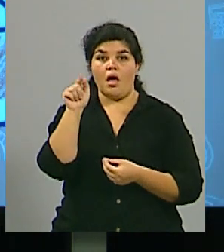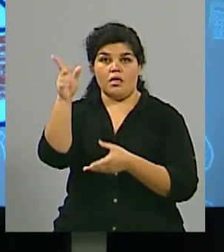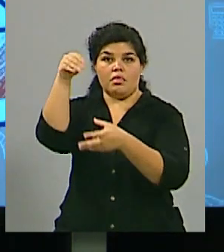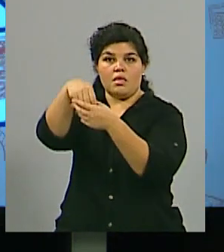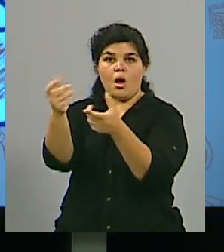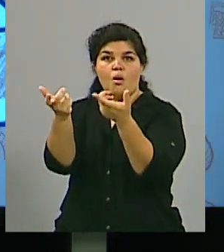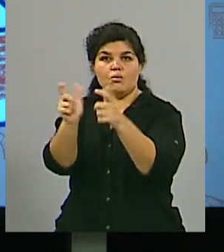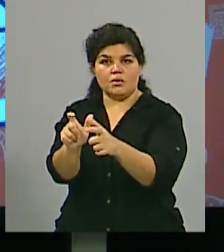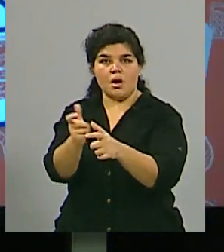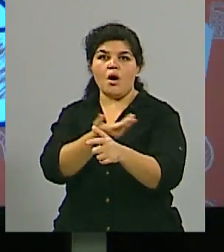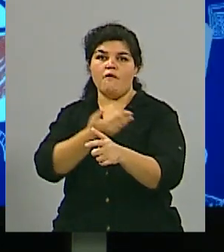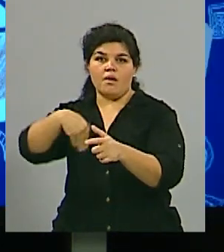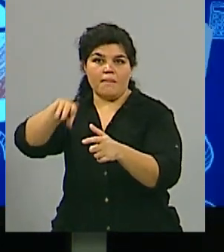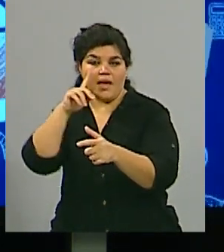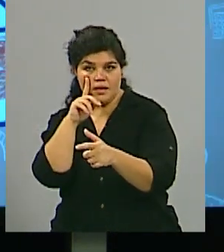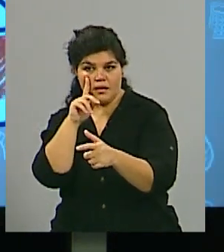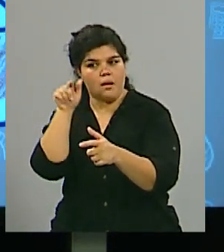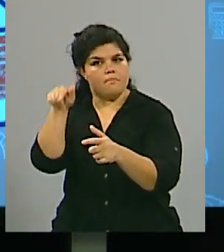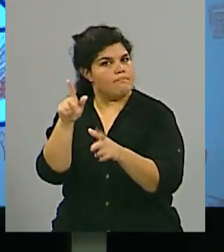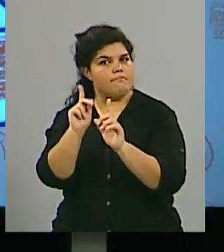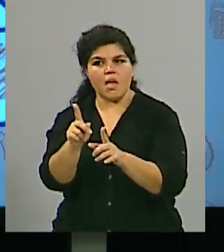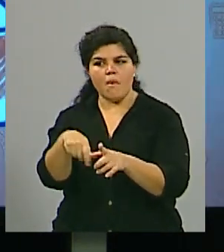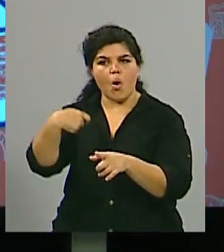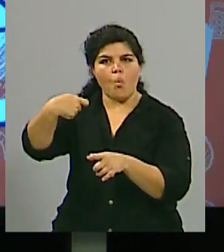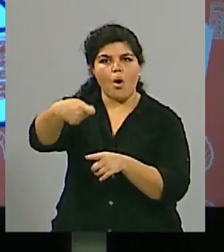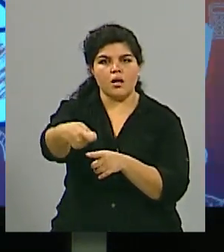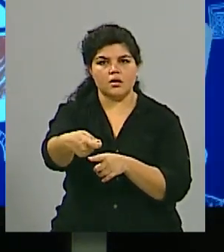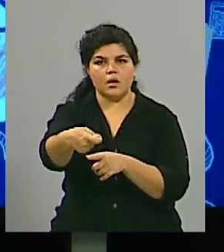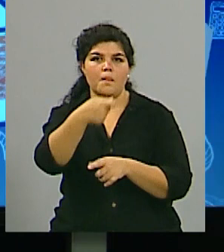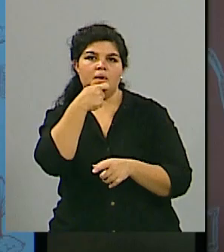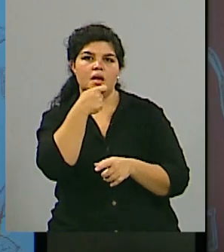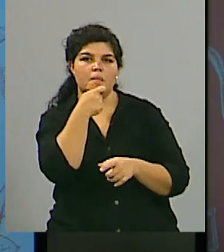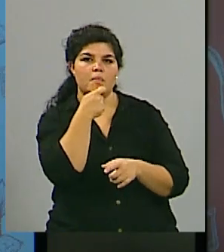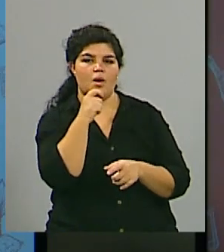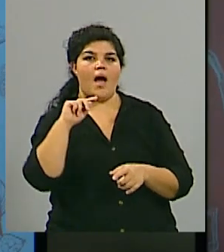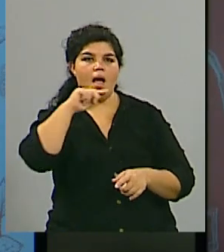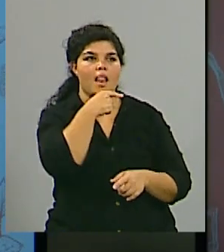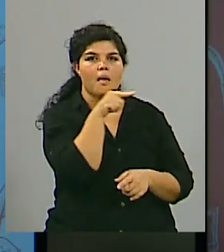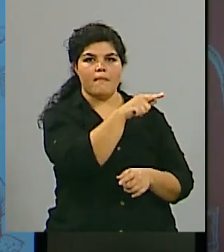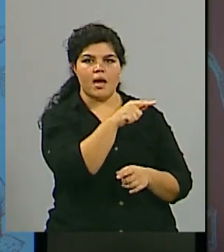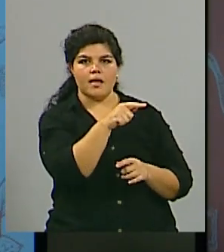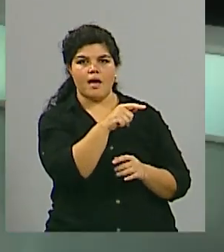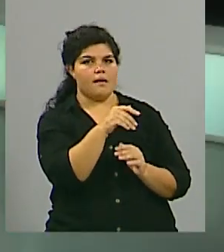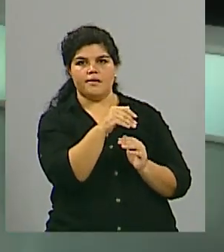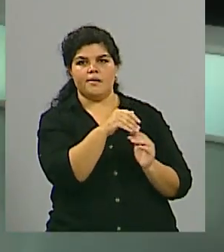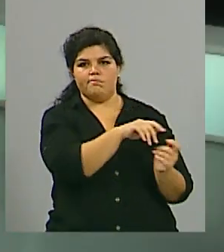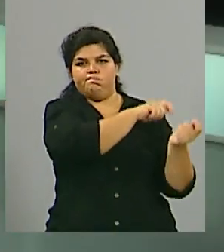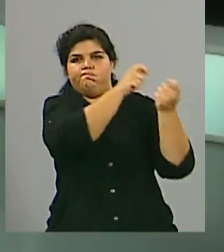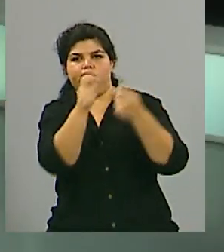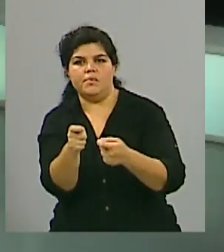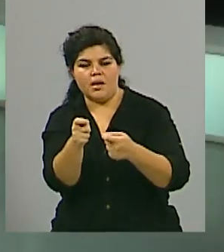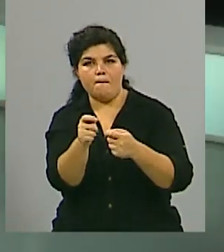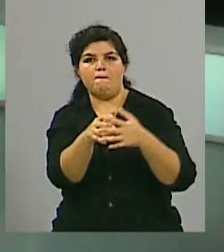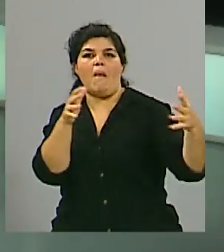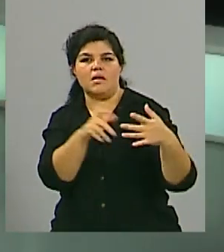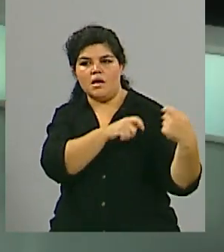cual hizo que estos países superaran a países, por ejemplo, como Alemania, ¿no? Sí. Tuvieron una mayor cuota de participación. Entonces, estos son como grandes